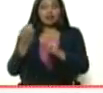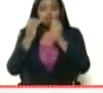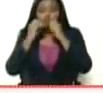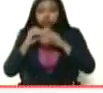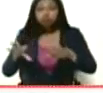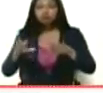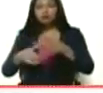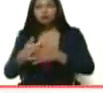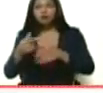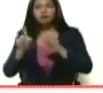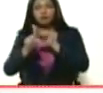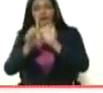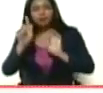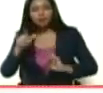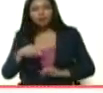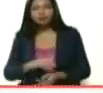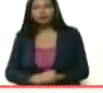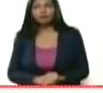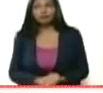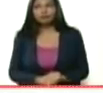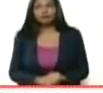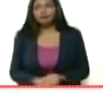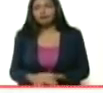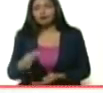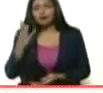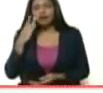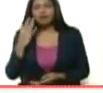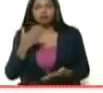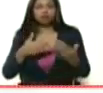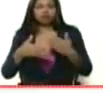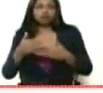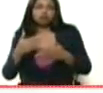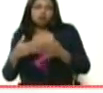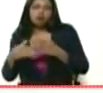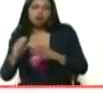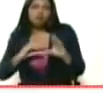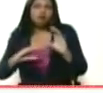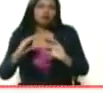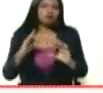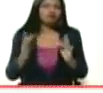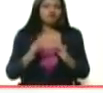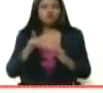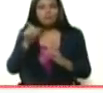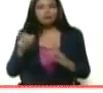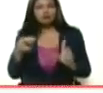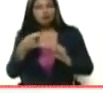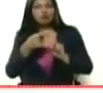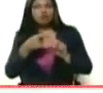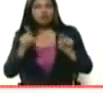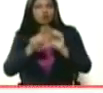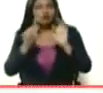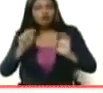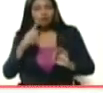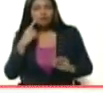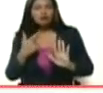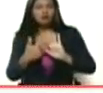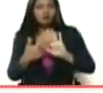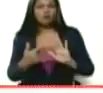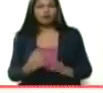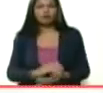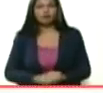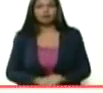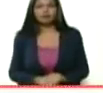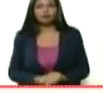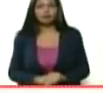propagación del virus. En este caso, bueno, fue por transmisión comunitaria, por contacto de un caso positivo, como ya lo referí.